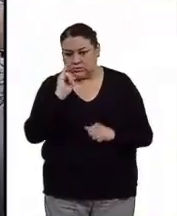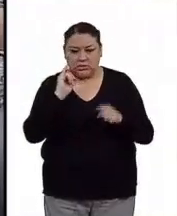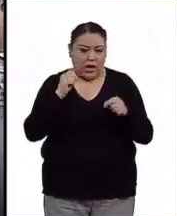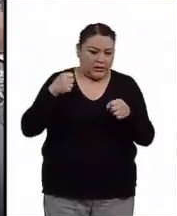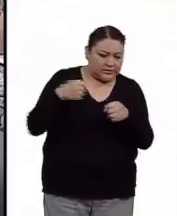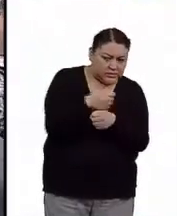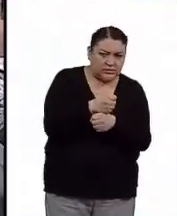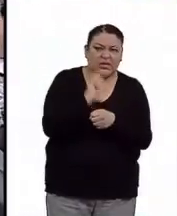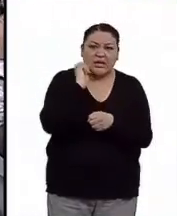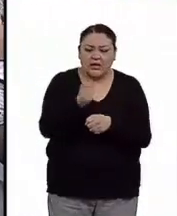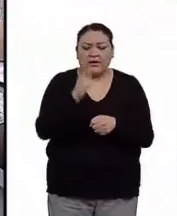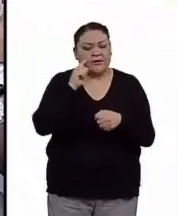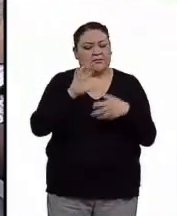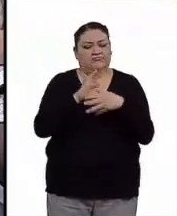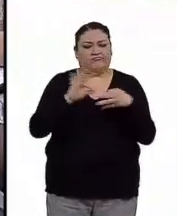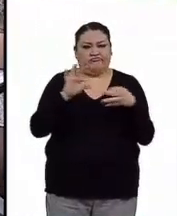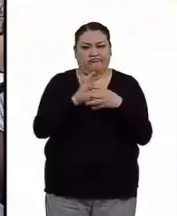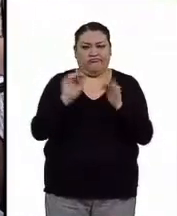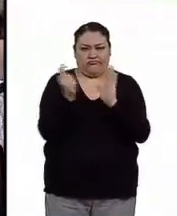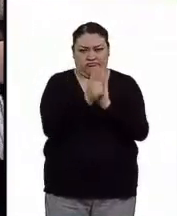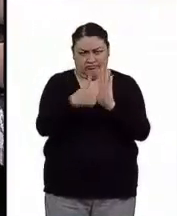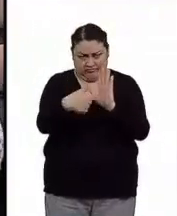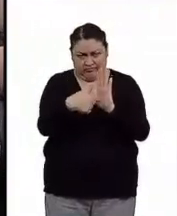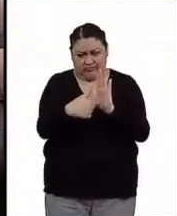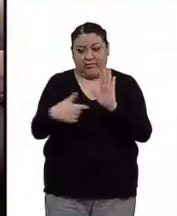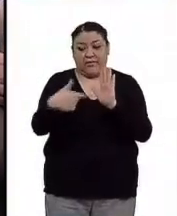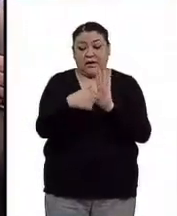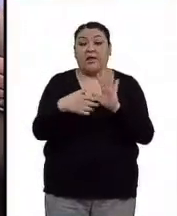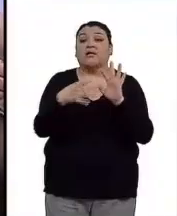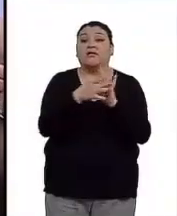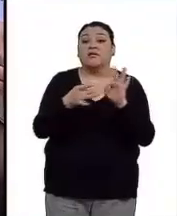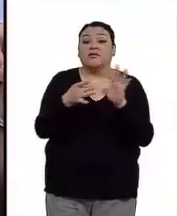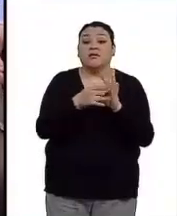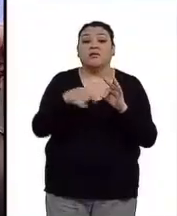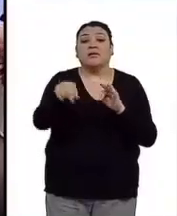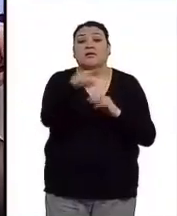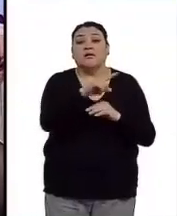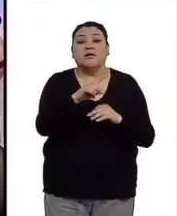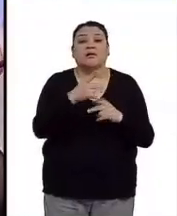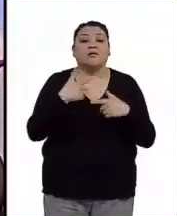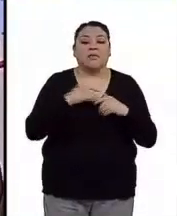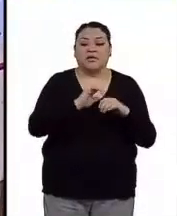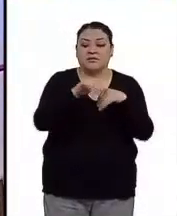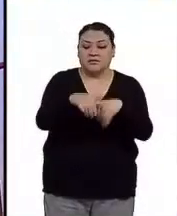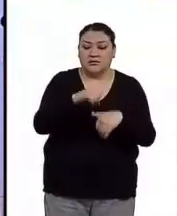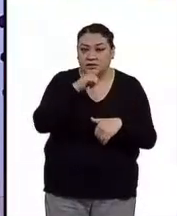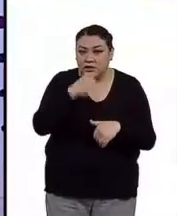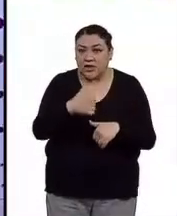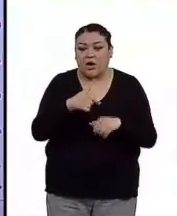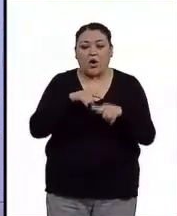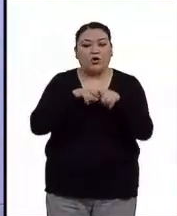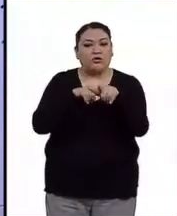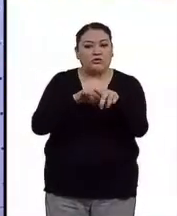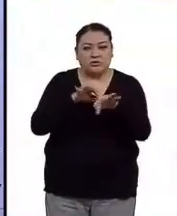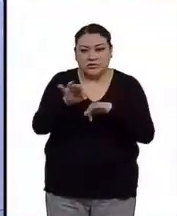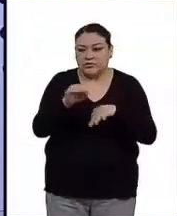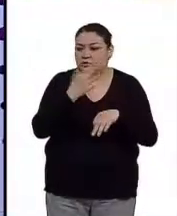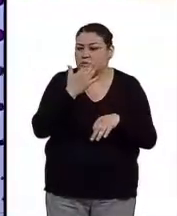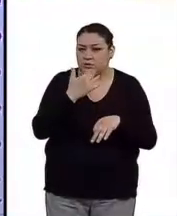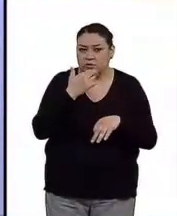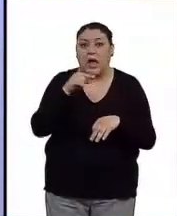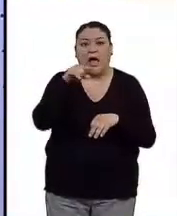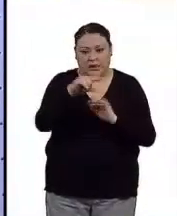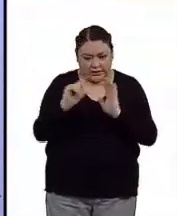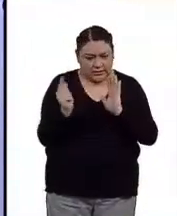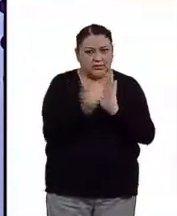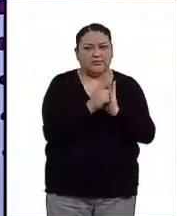violentador, y habla de una negativa ilegal a contratar o a mantener la permanencia de las mujeres en el trabajo. Eso